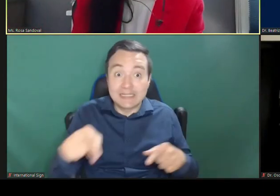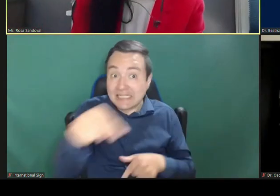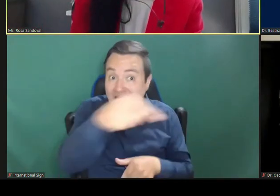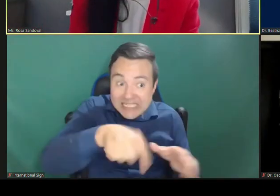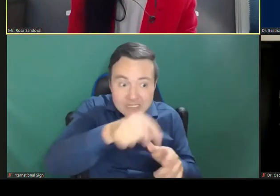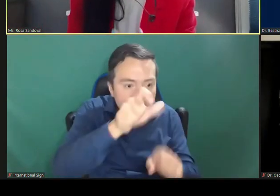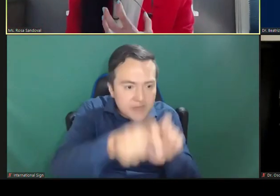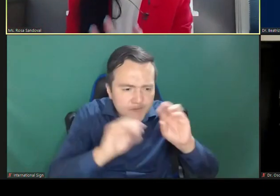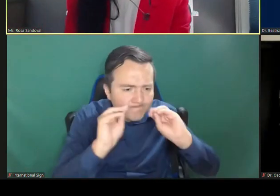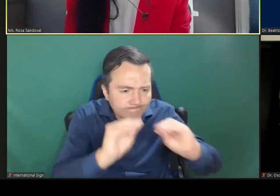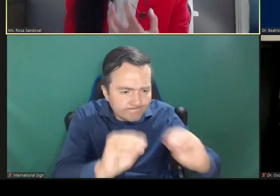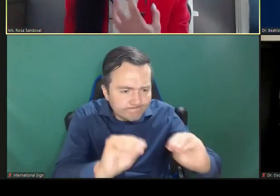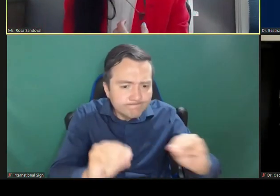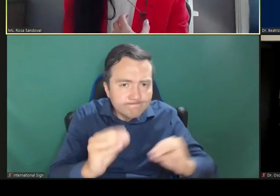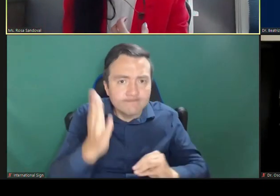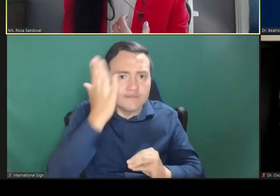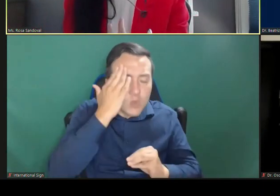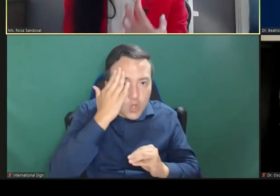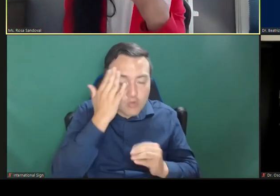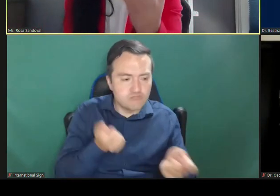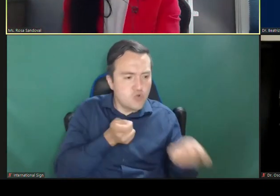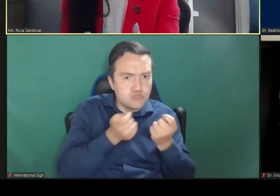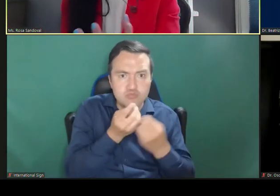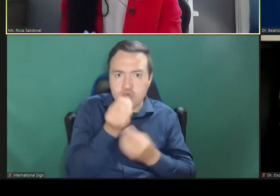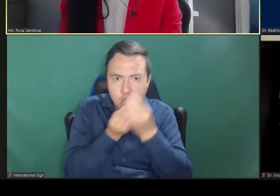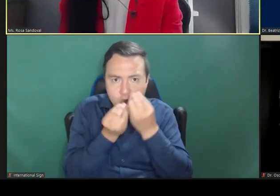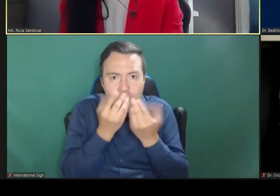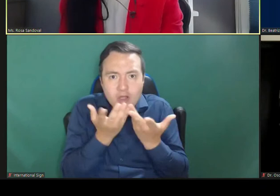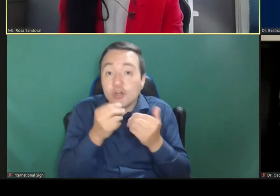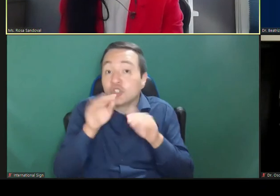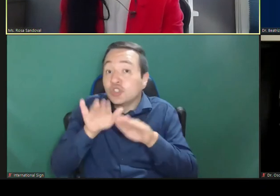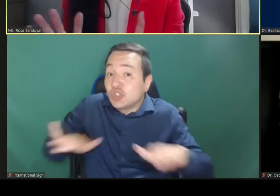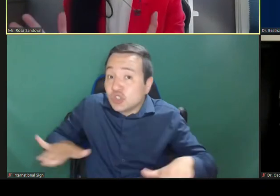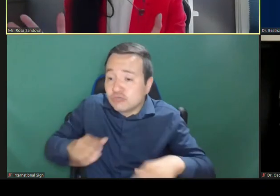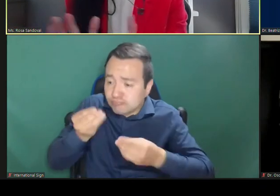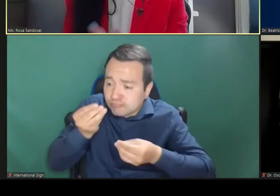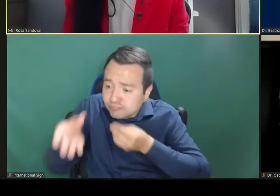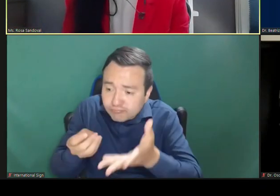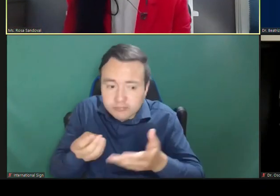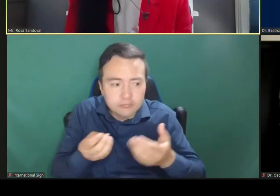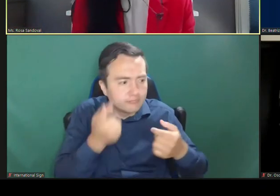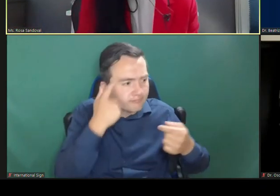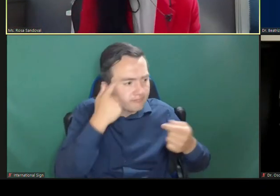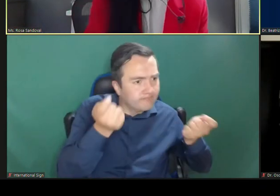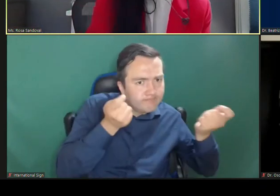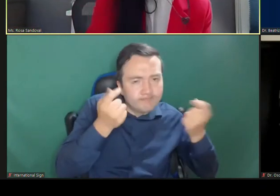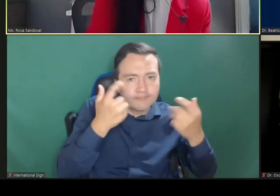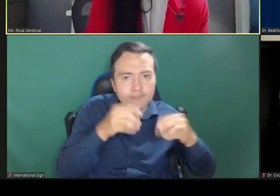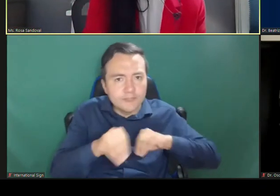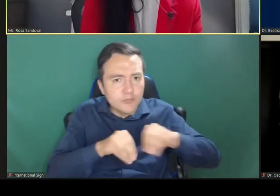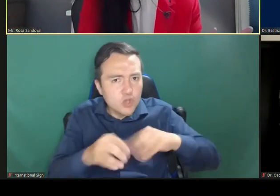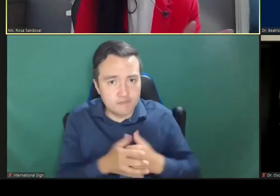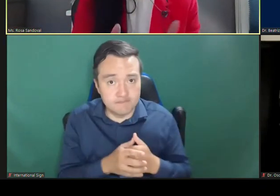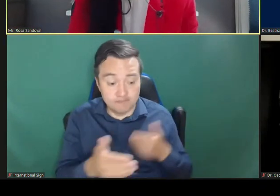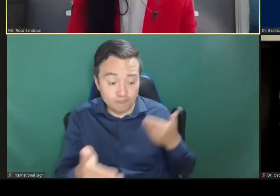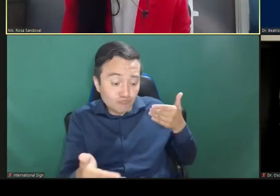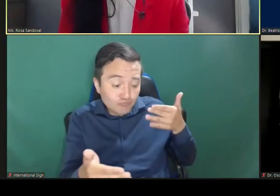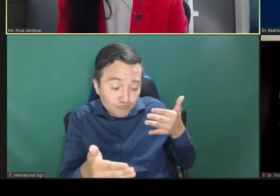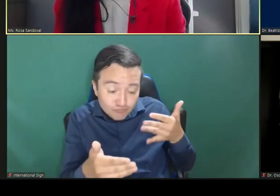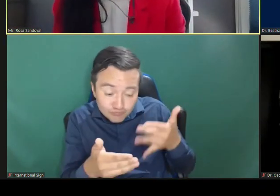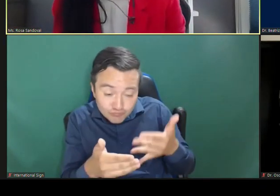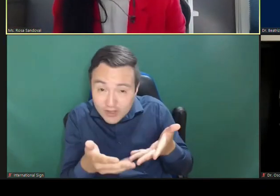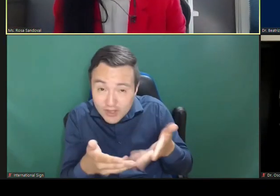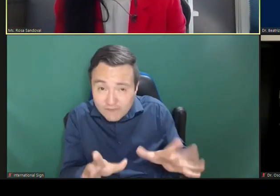informado sobre el producto que compró para alimentar a mis hijos y empiezo a pedir esa política y cómo vamos llegando a la parte final solamente quería